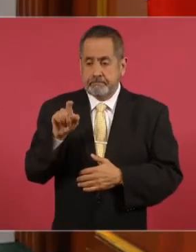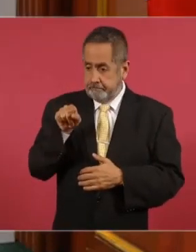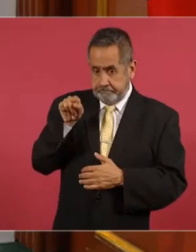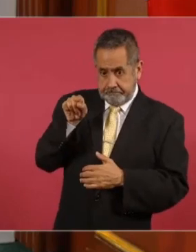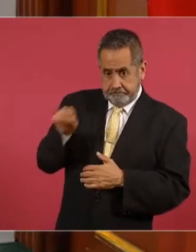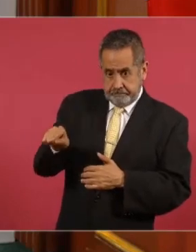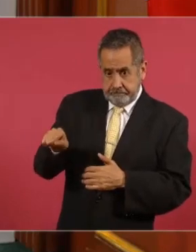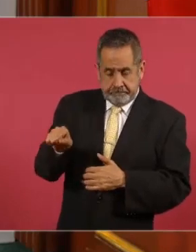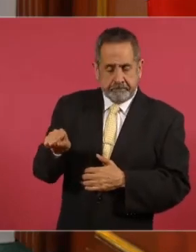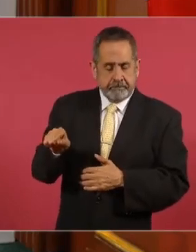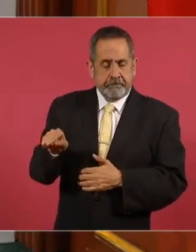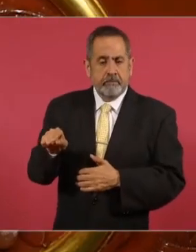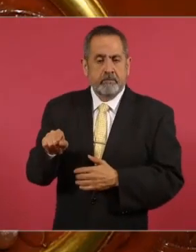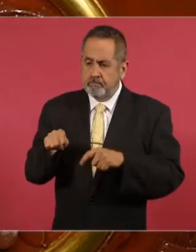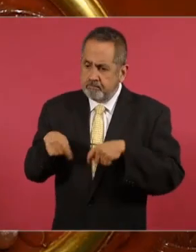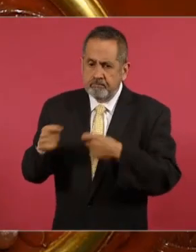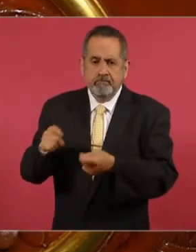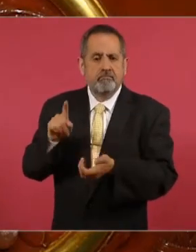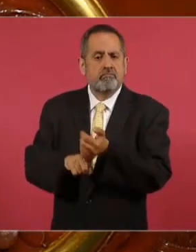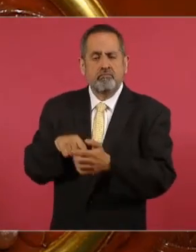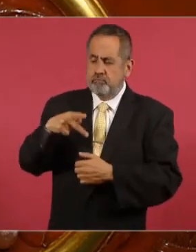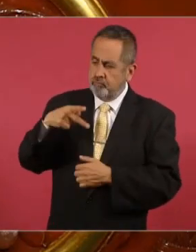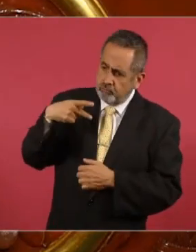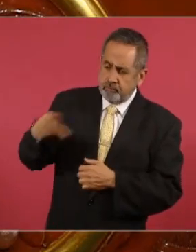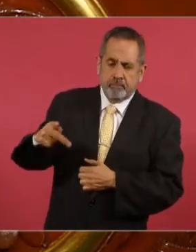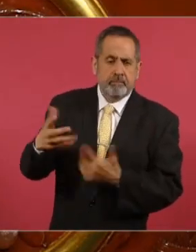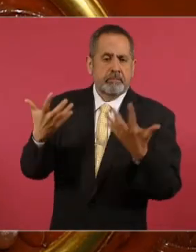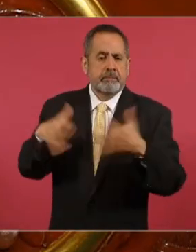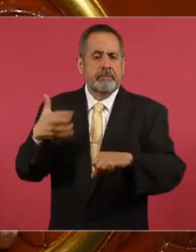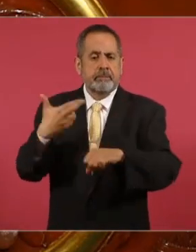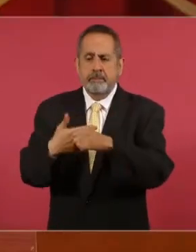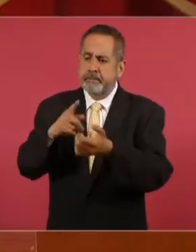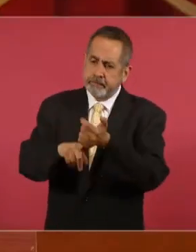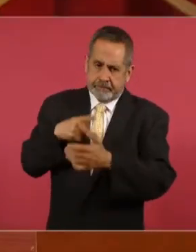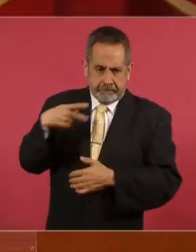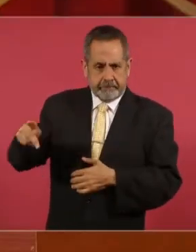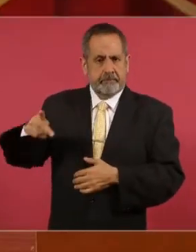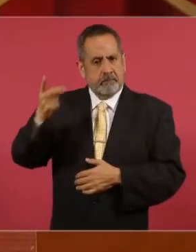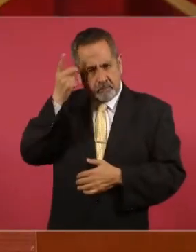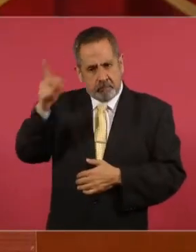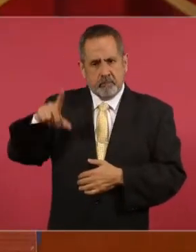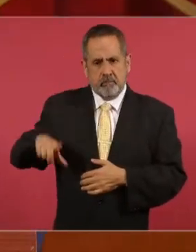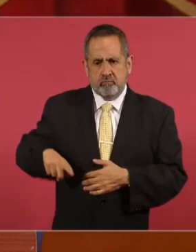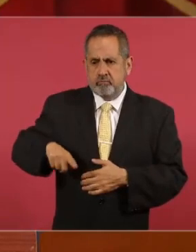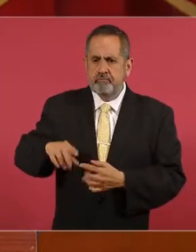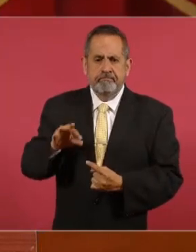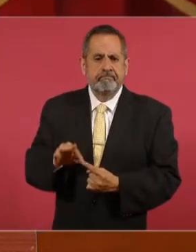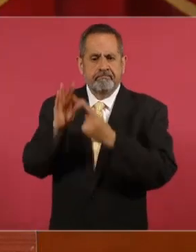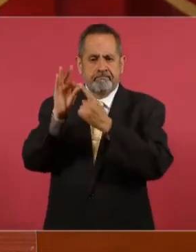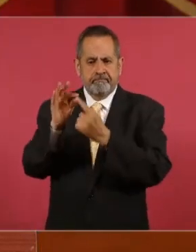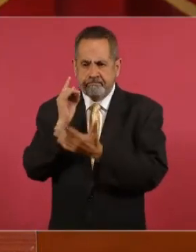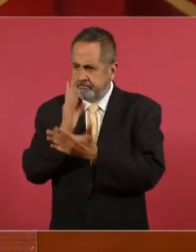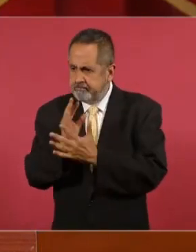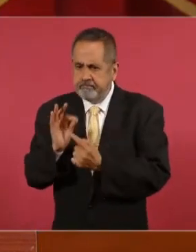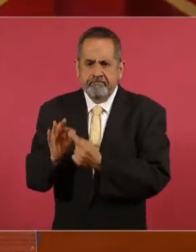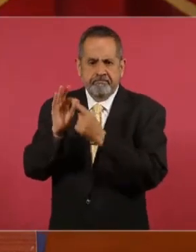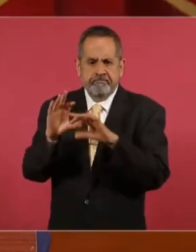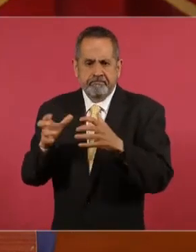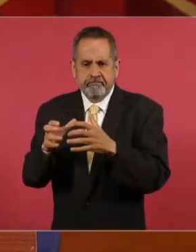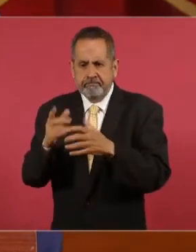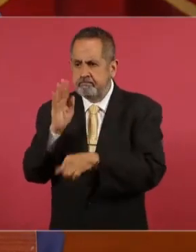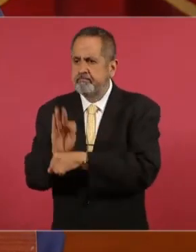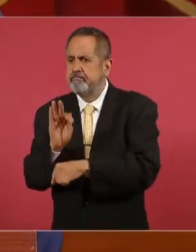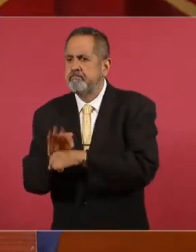de Electricidad su carácter de empresa pública estratégica en beneficio de